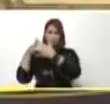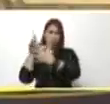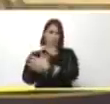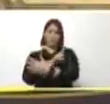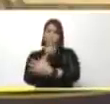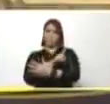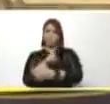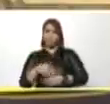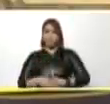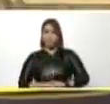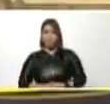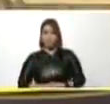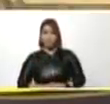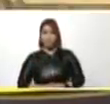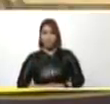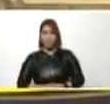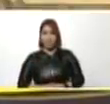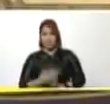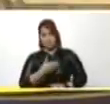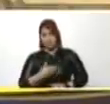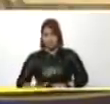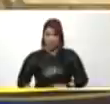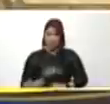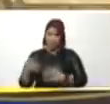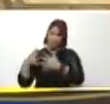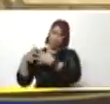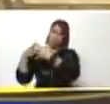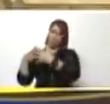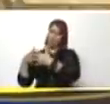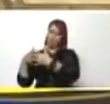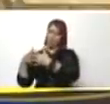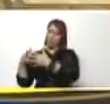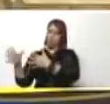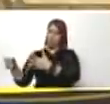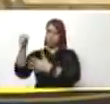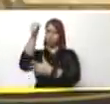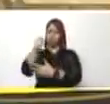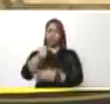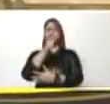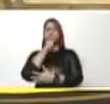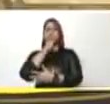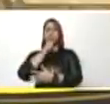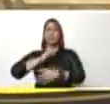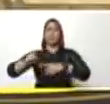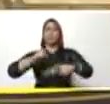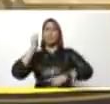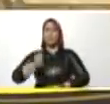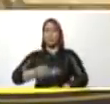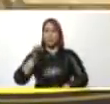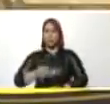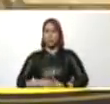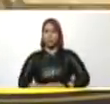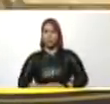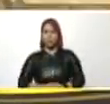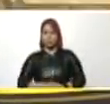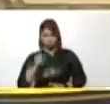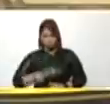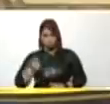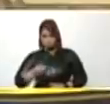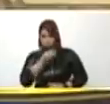Correa, que el presidente de Estados Unidos designa al magistrado. ¿Ustedes sabían